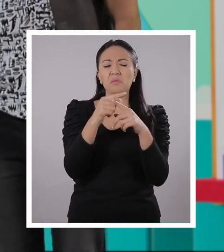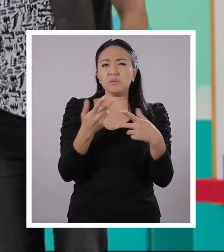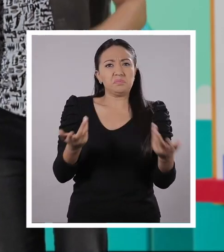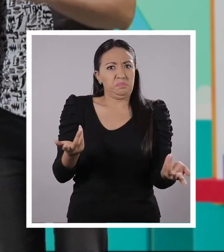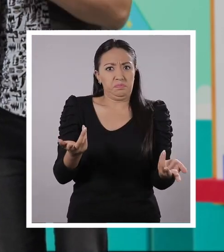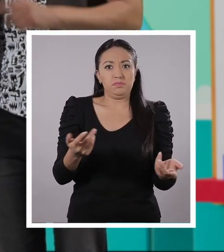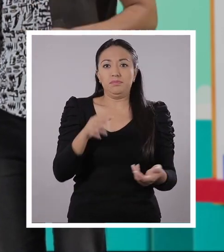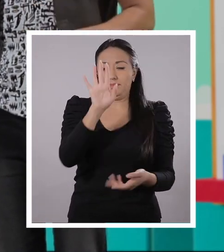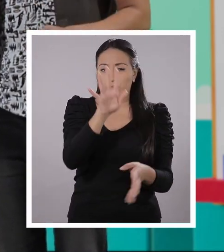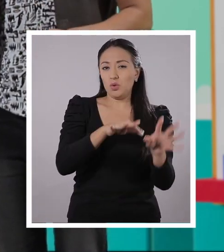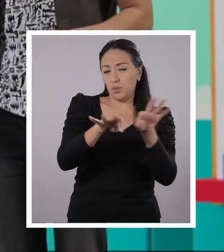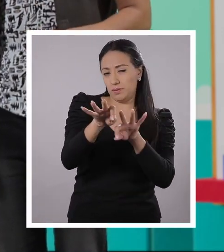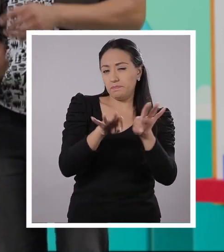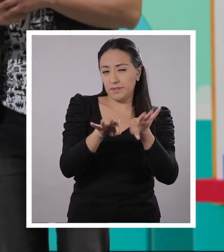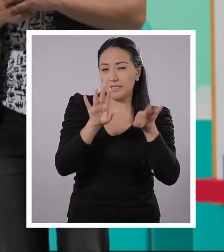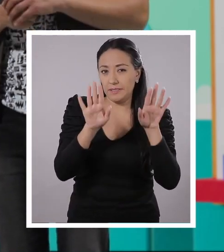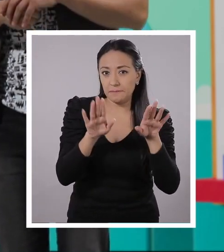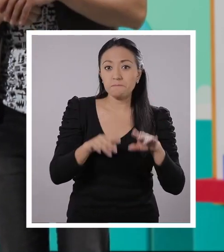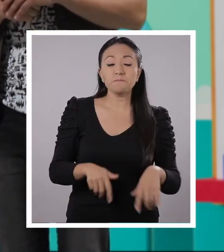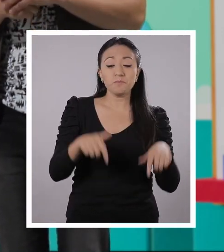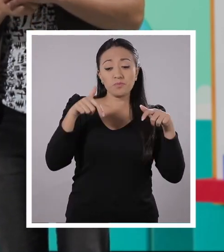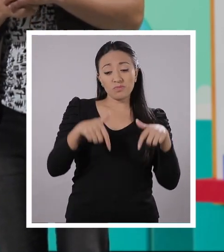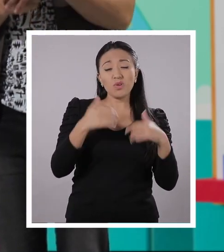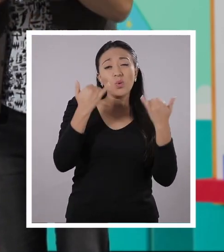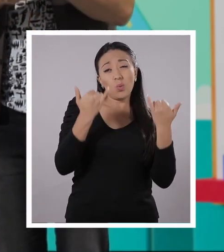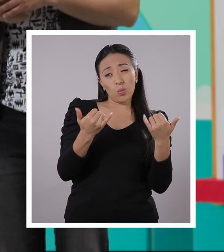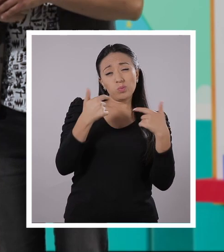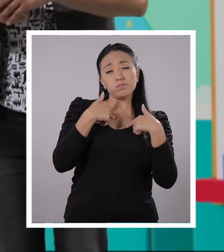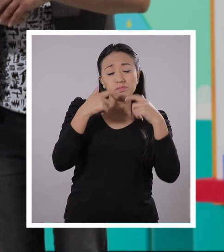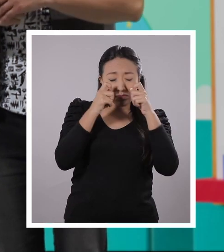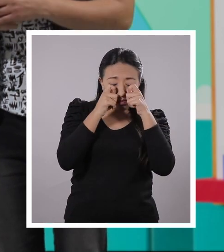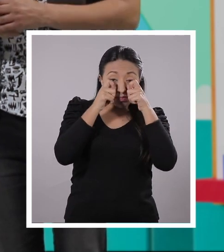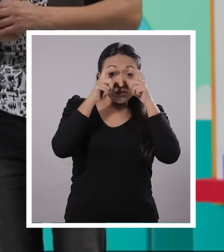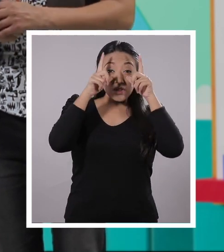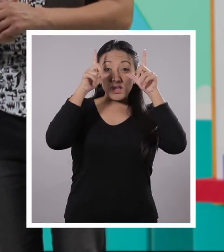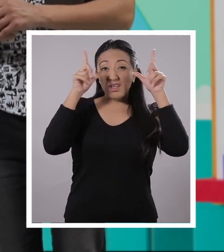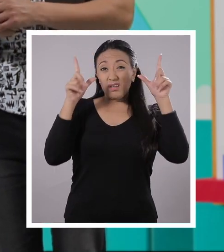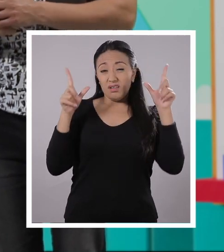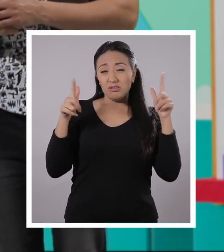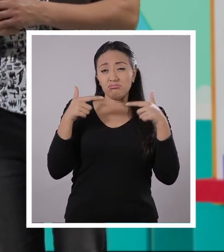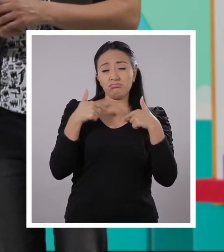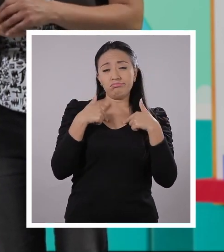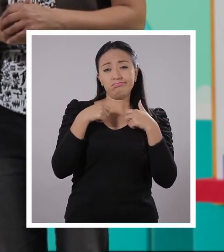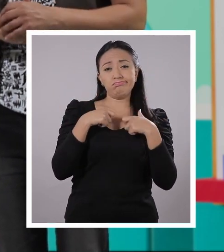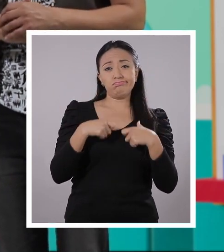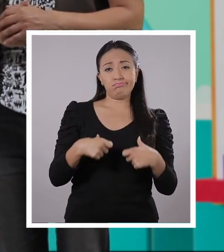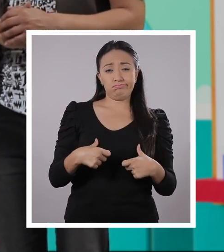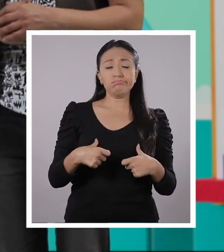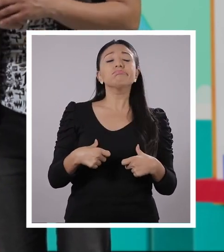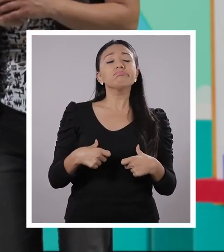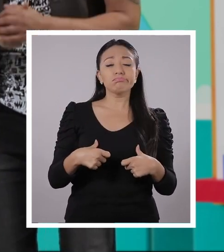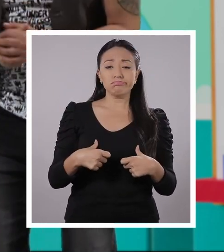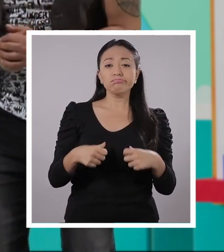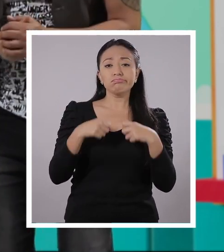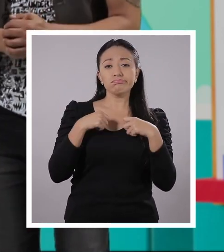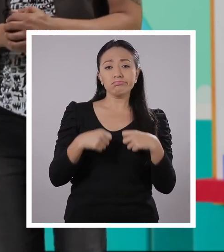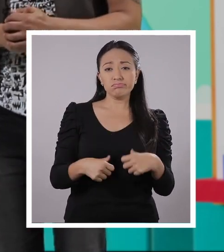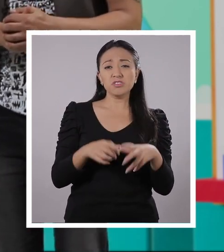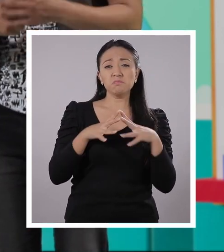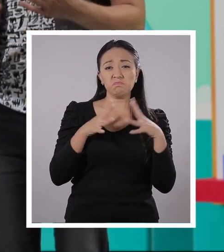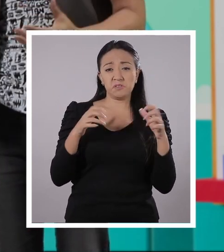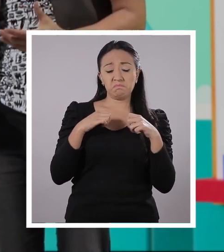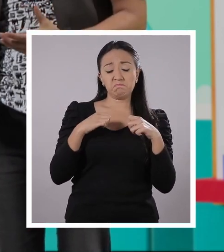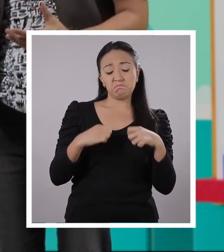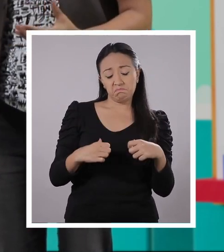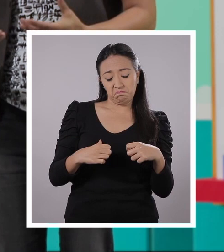razón. Les voy a contar algo. El día de hoy me desperté un poco triste. Sí, no un poco, bastante